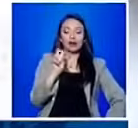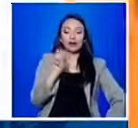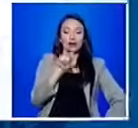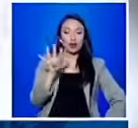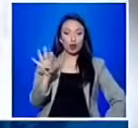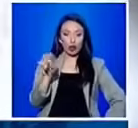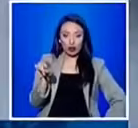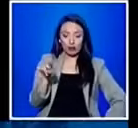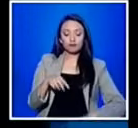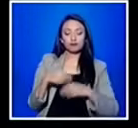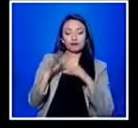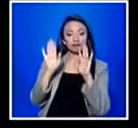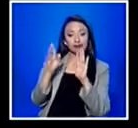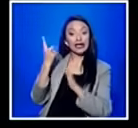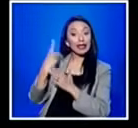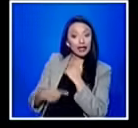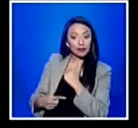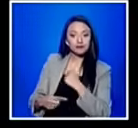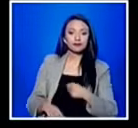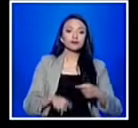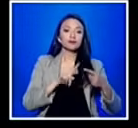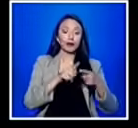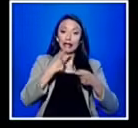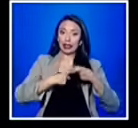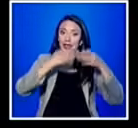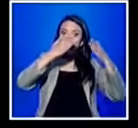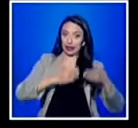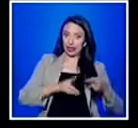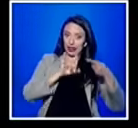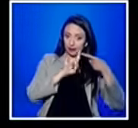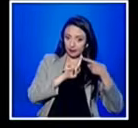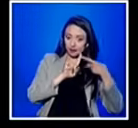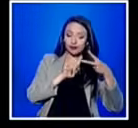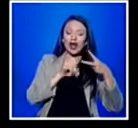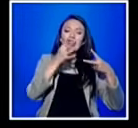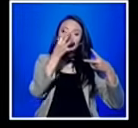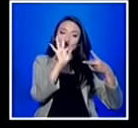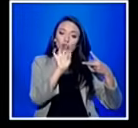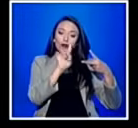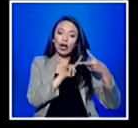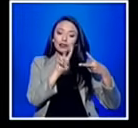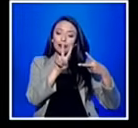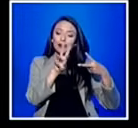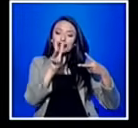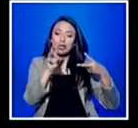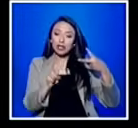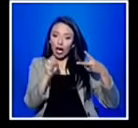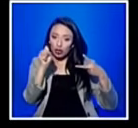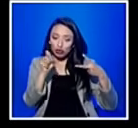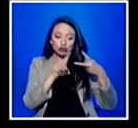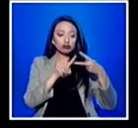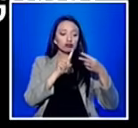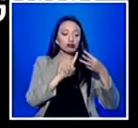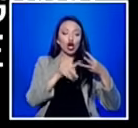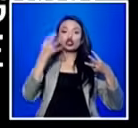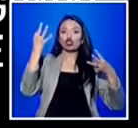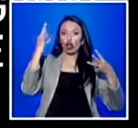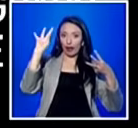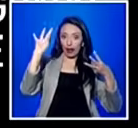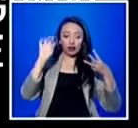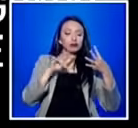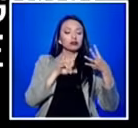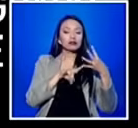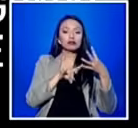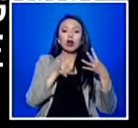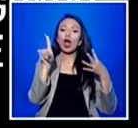2024. Los requisitos son ser quiteñas de nacimiento, tener entre 19 y 26 años, ser solteras,